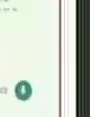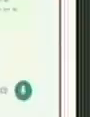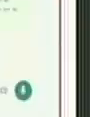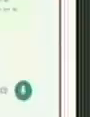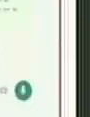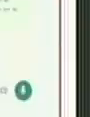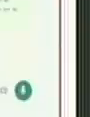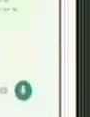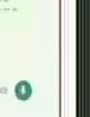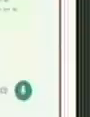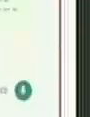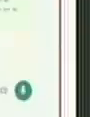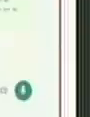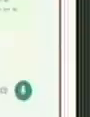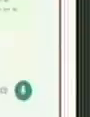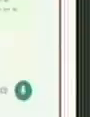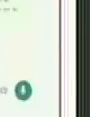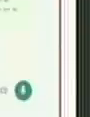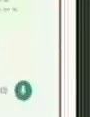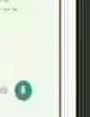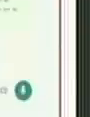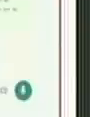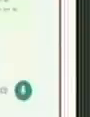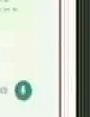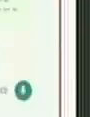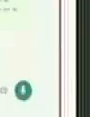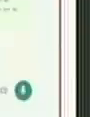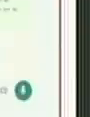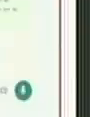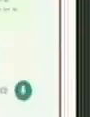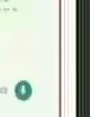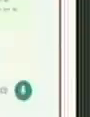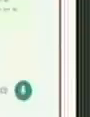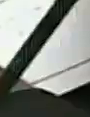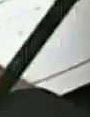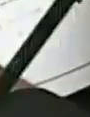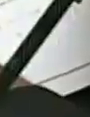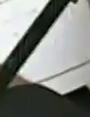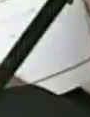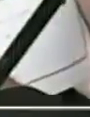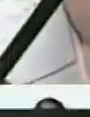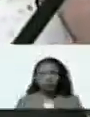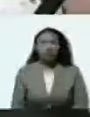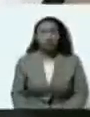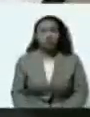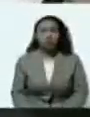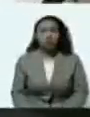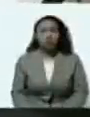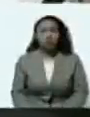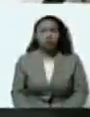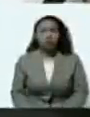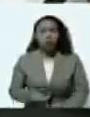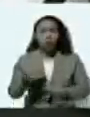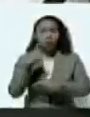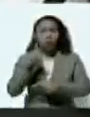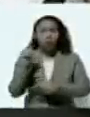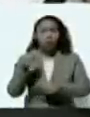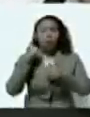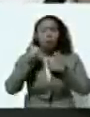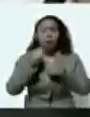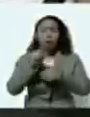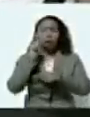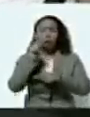Aterrado, Franco Casella le dice a Quiñones: "Epa, Marco Aurelio, ¿cómo estás, hermano? Bien, Franco, ¿y